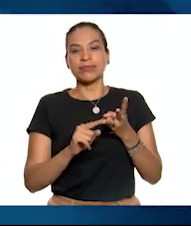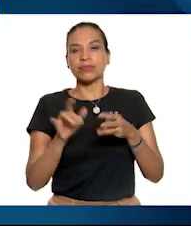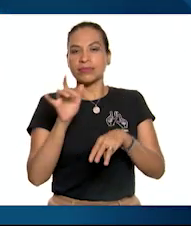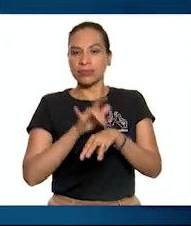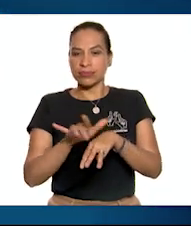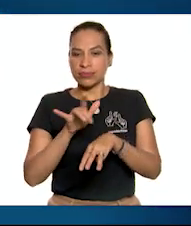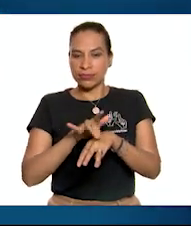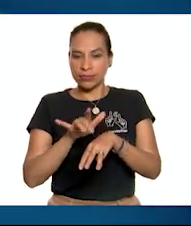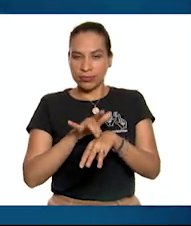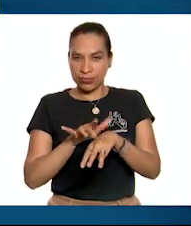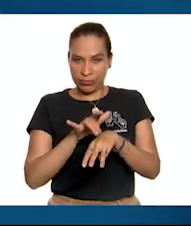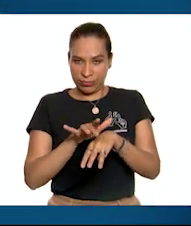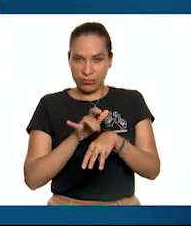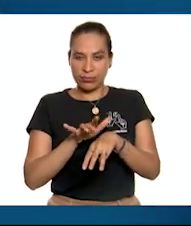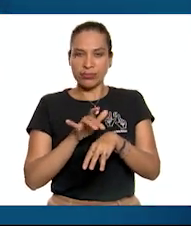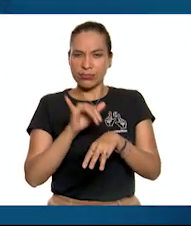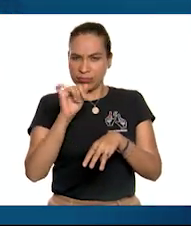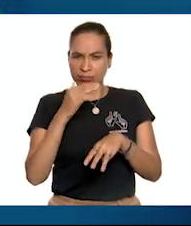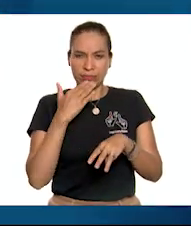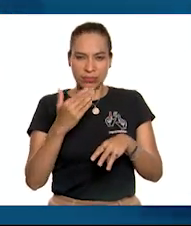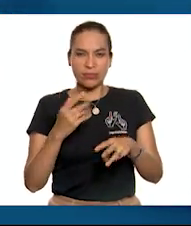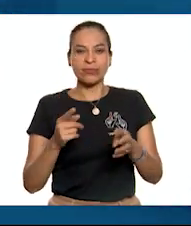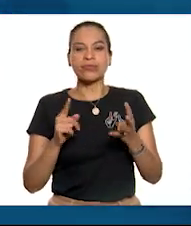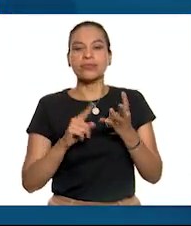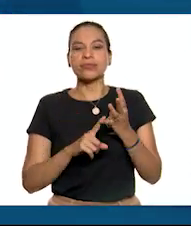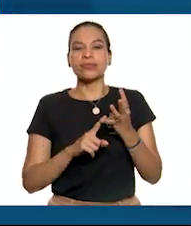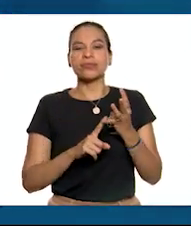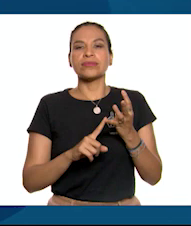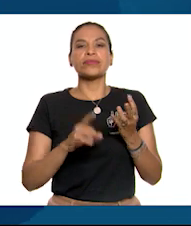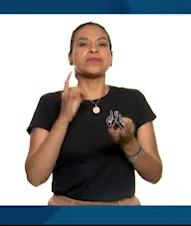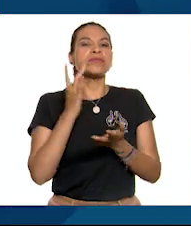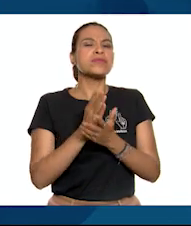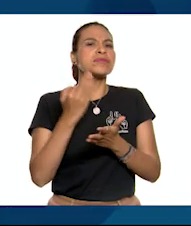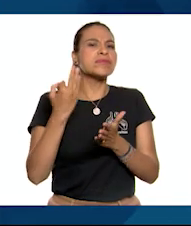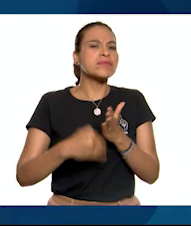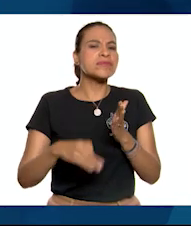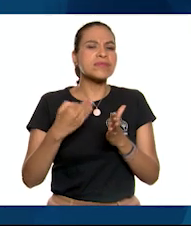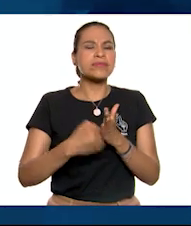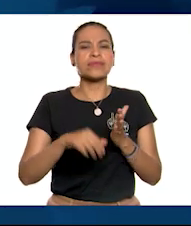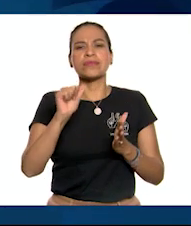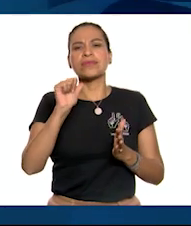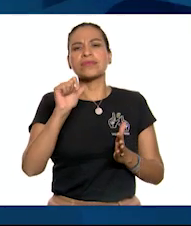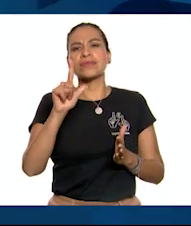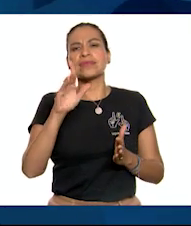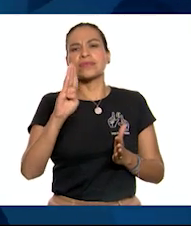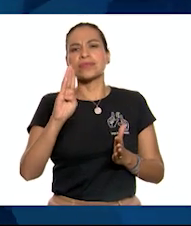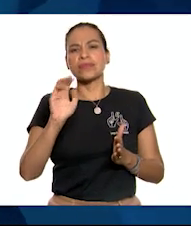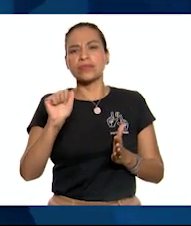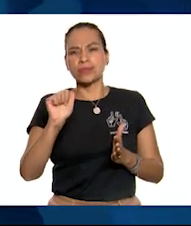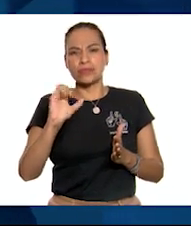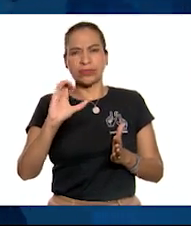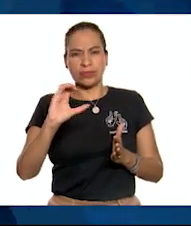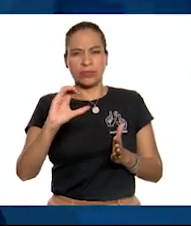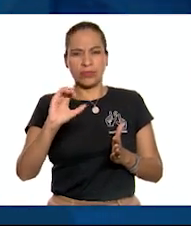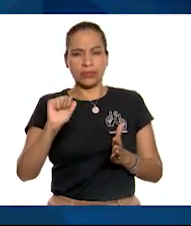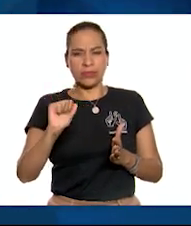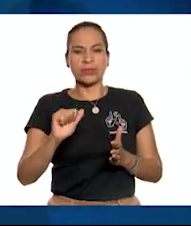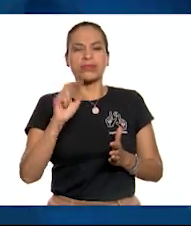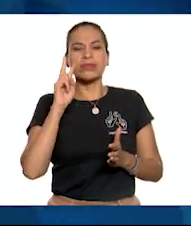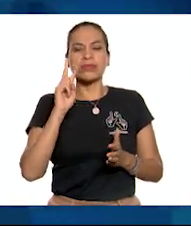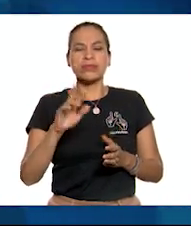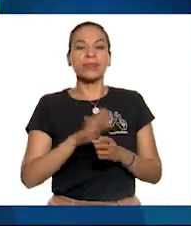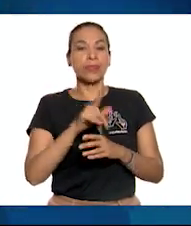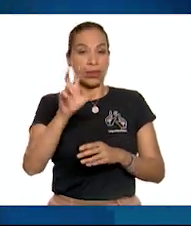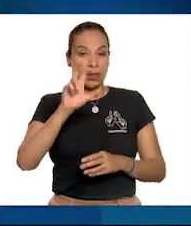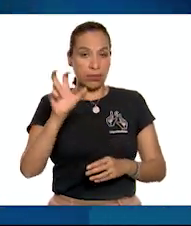Queso. Muy bien. Ah, solamente falta albahaca. Bueno, como pueden ver,